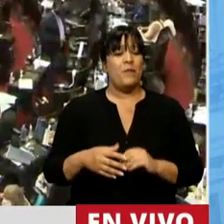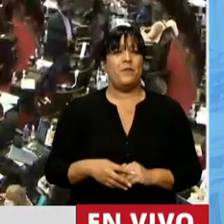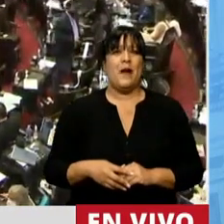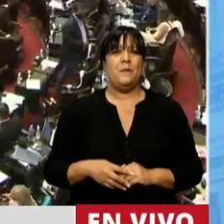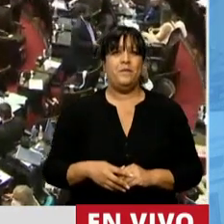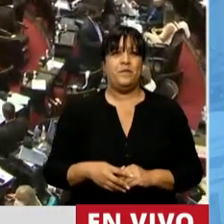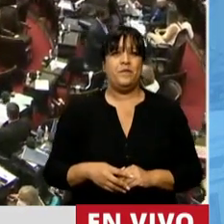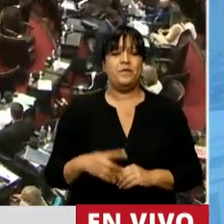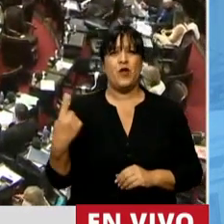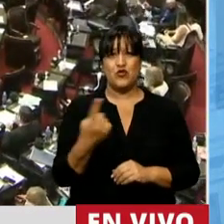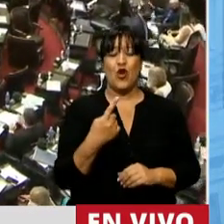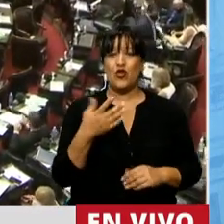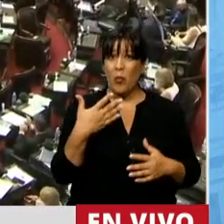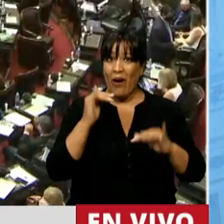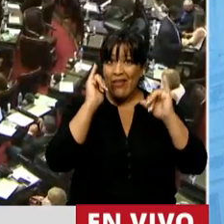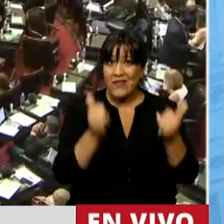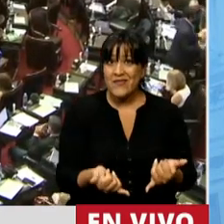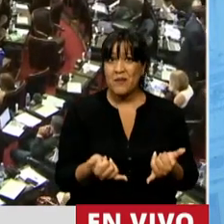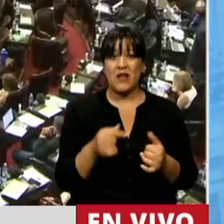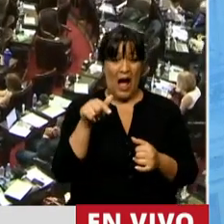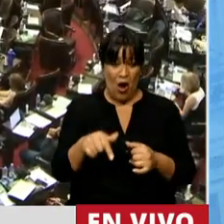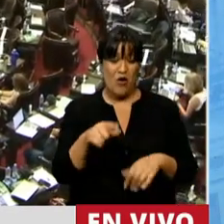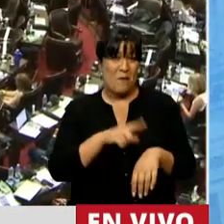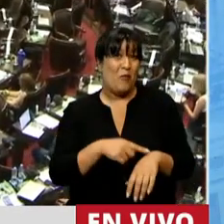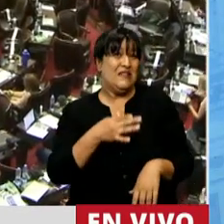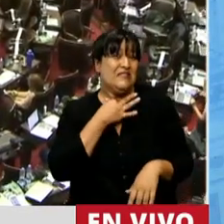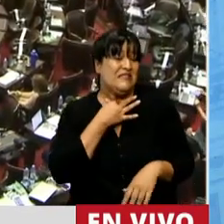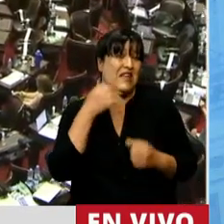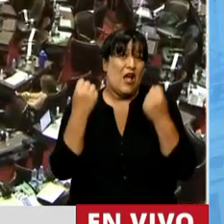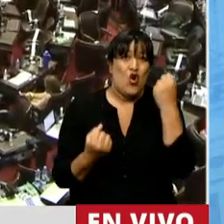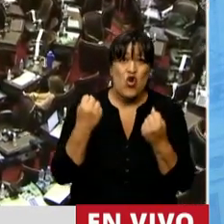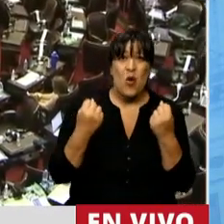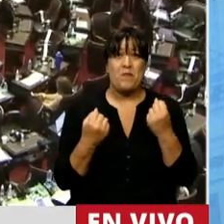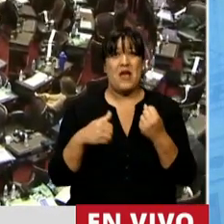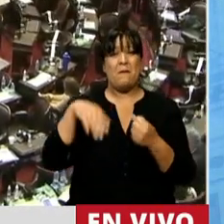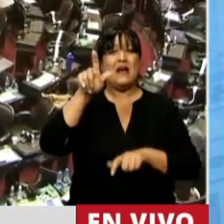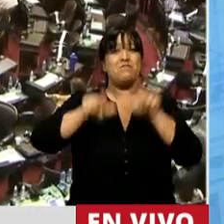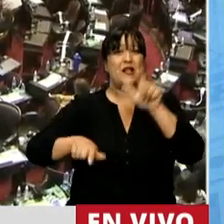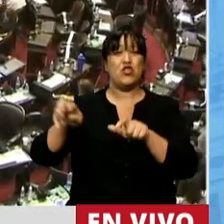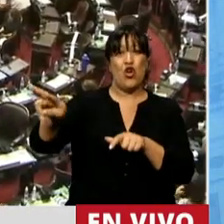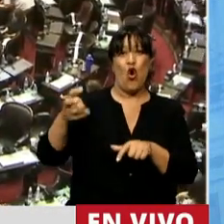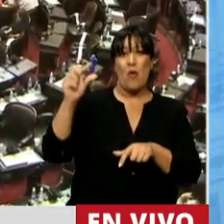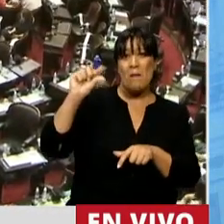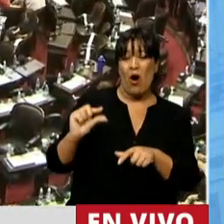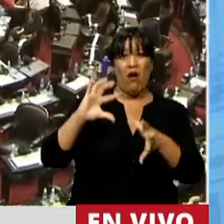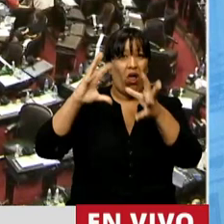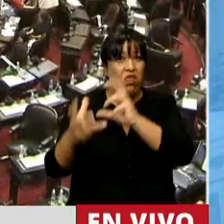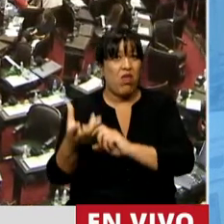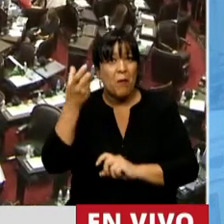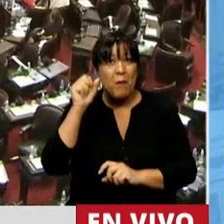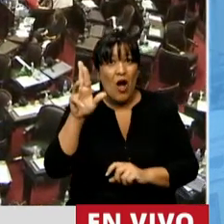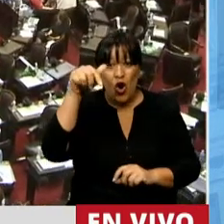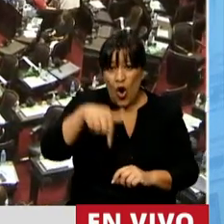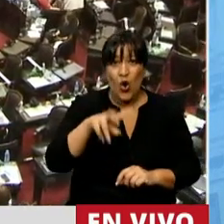de ninguna manera podemos aceptar que en medio de esta crisis económica que afecta a los sectores de menos ingreso, un 29 de